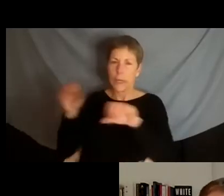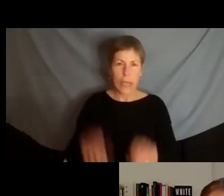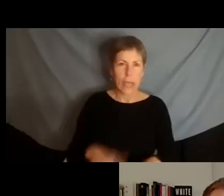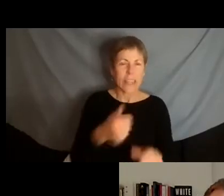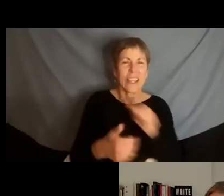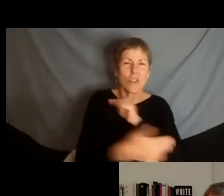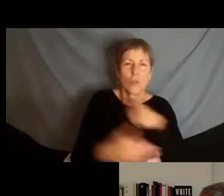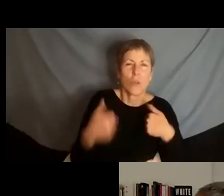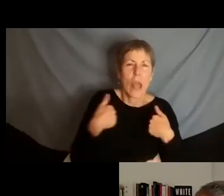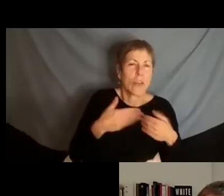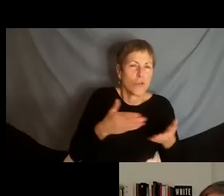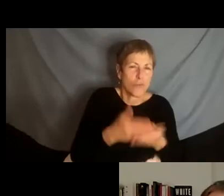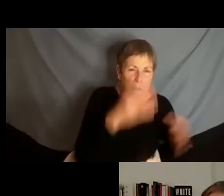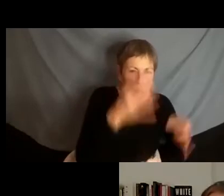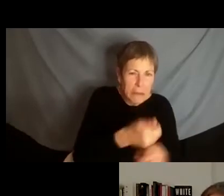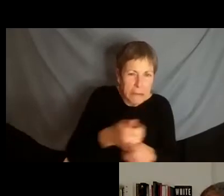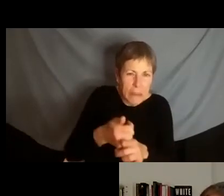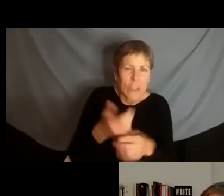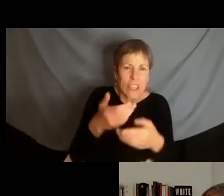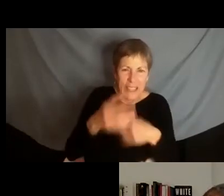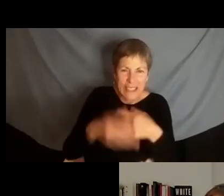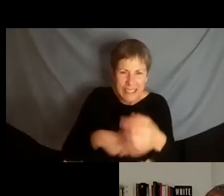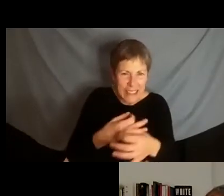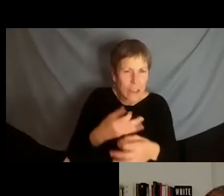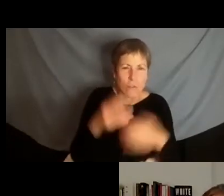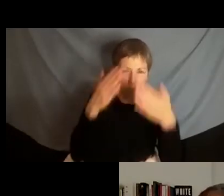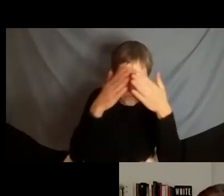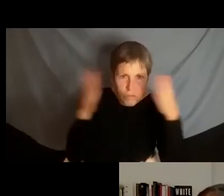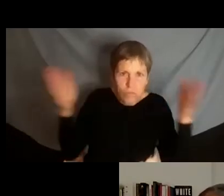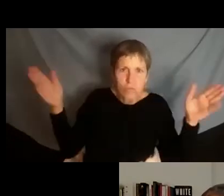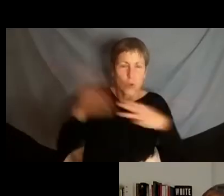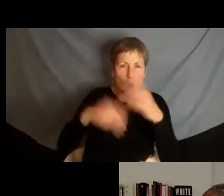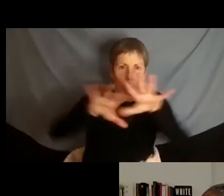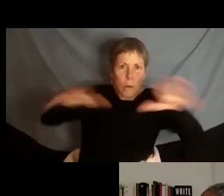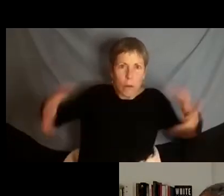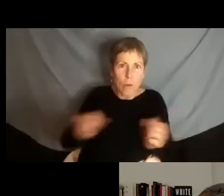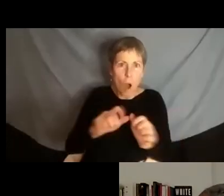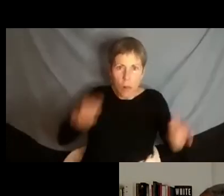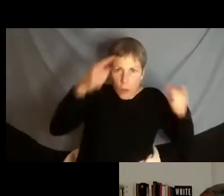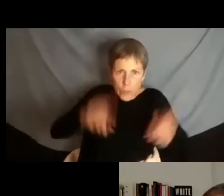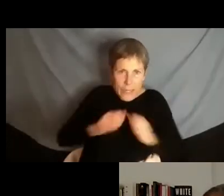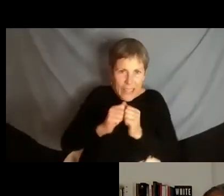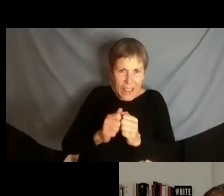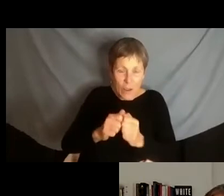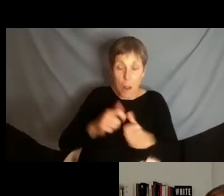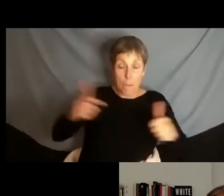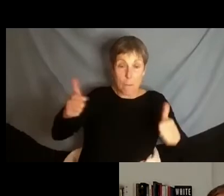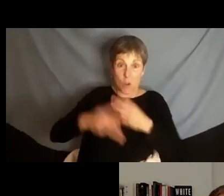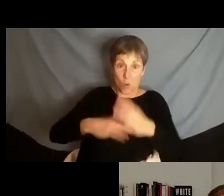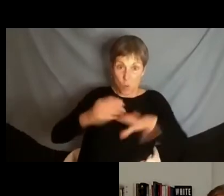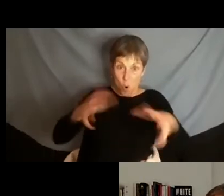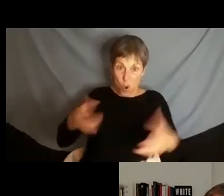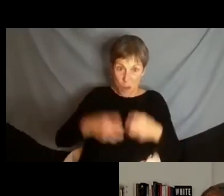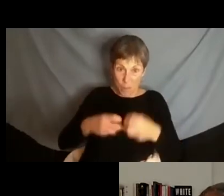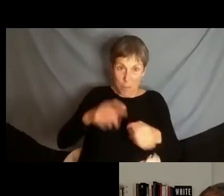moverse y quién no puede moverse, estos estados individuales, en lugar de tener un entendimiento global de ello. Entonces es un caso en el que es